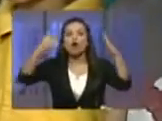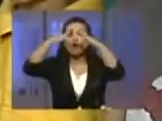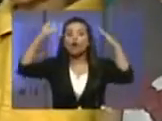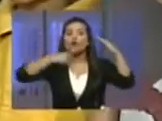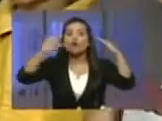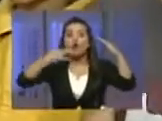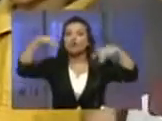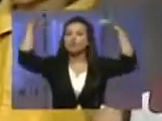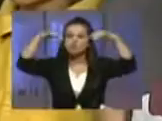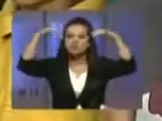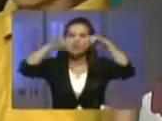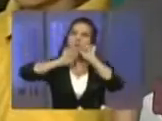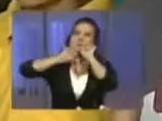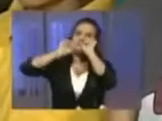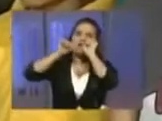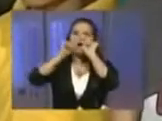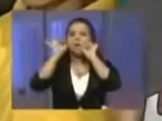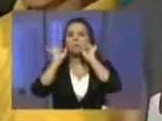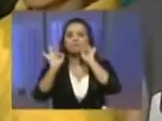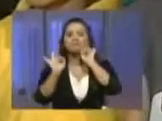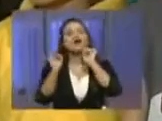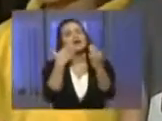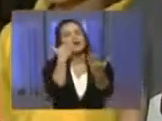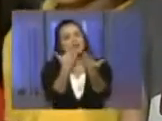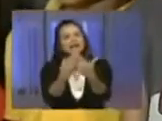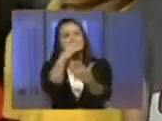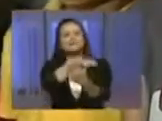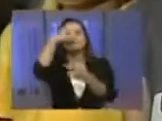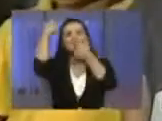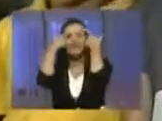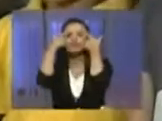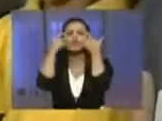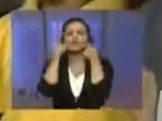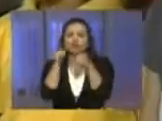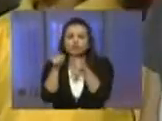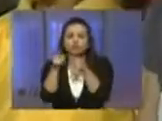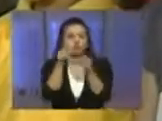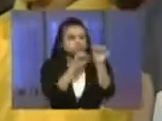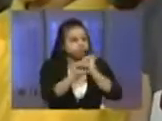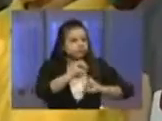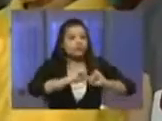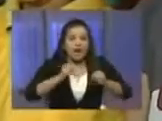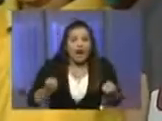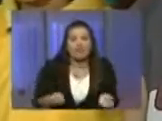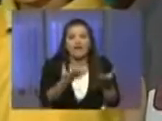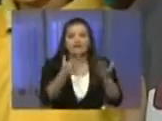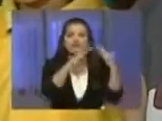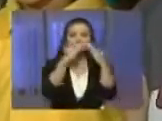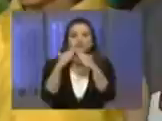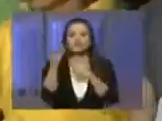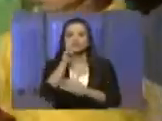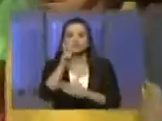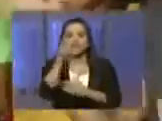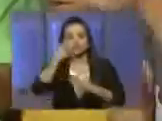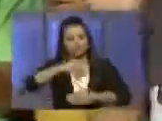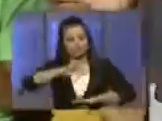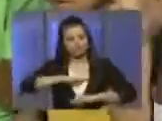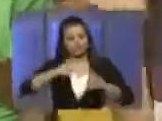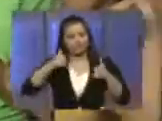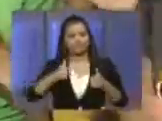casa no se moja Gracias Comandante por permitir que todos los venezolanos tengamos una casa digna que